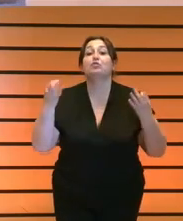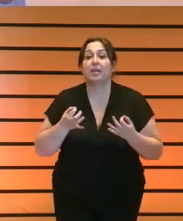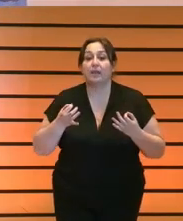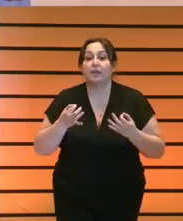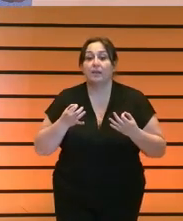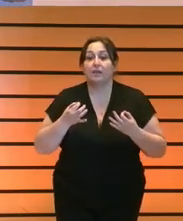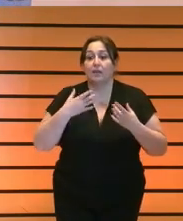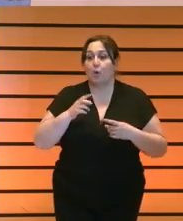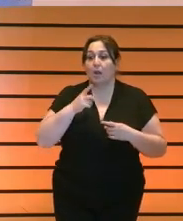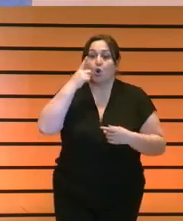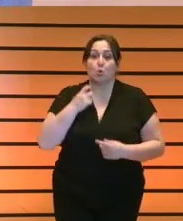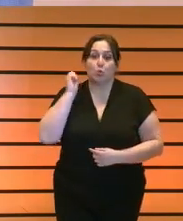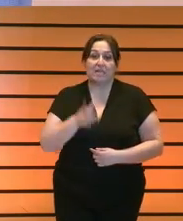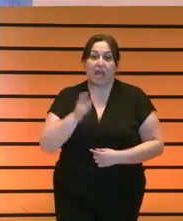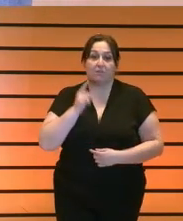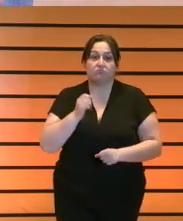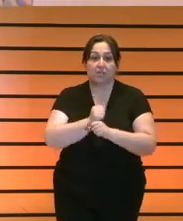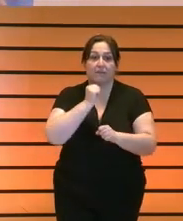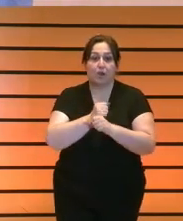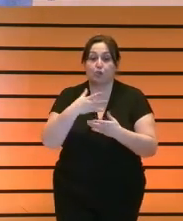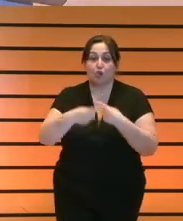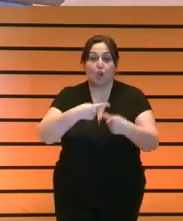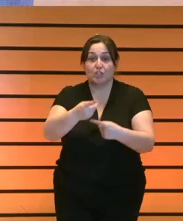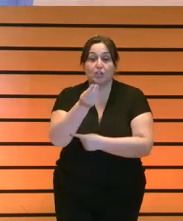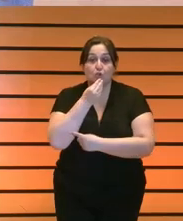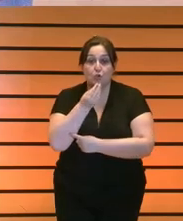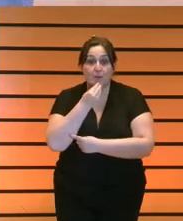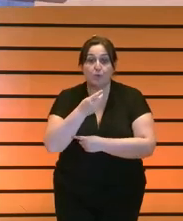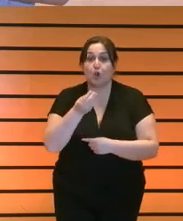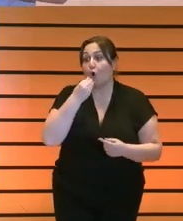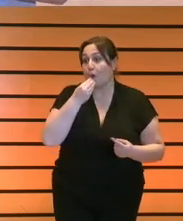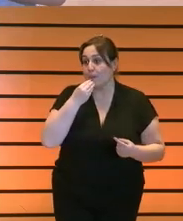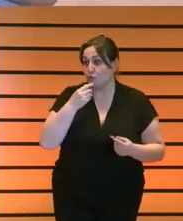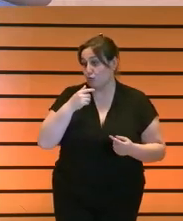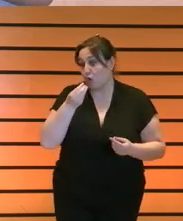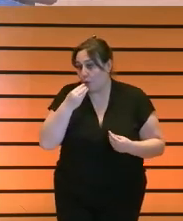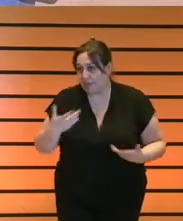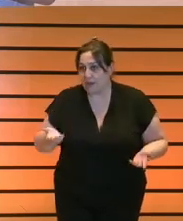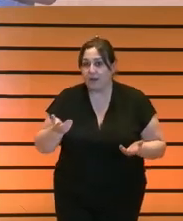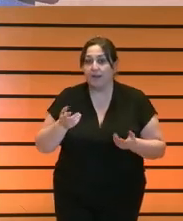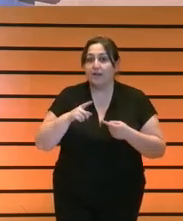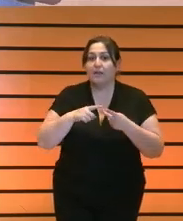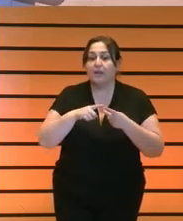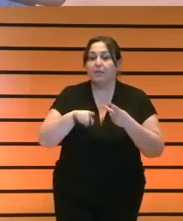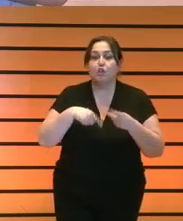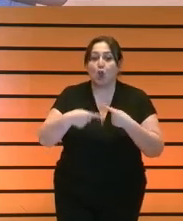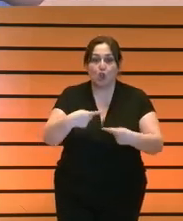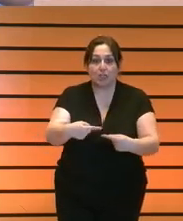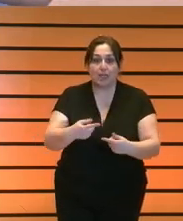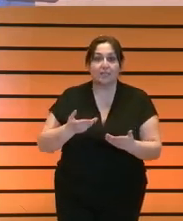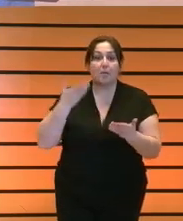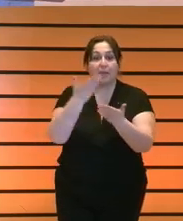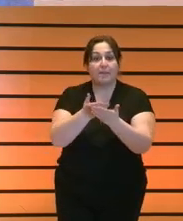tenemos una serie de rutinas, pero todos los días consumimos, por ejemplo, todos los días comemos alimentos, todos los días